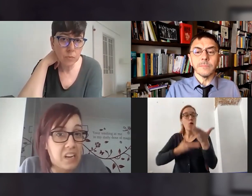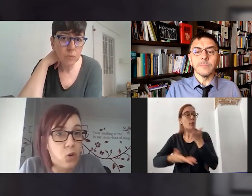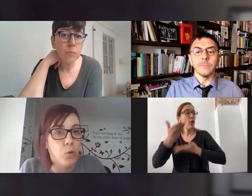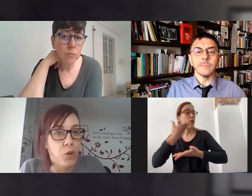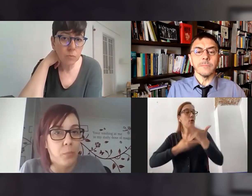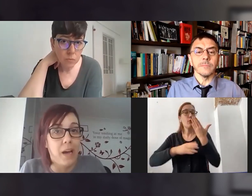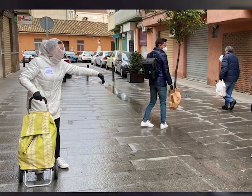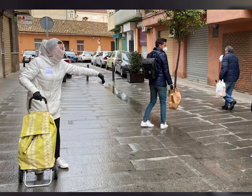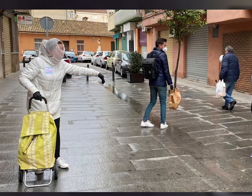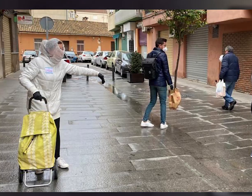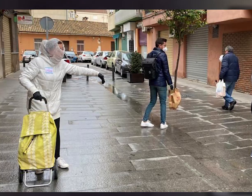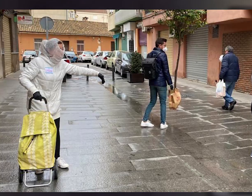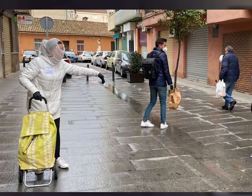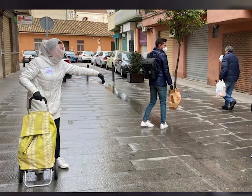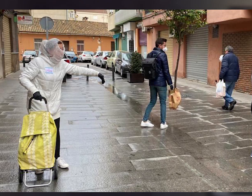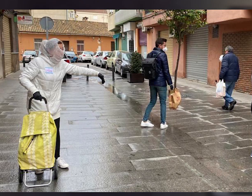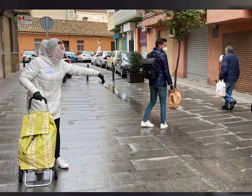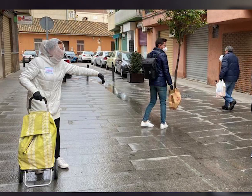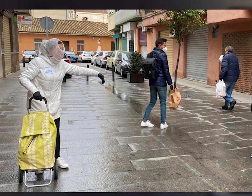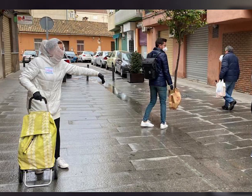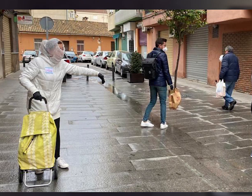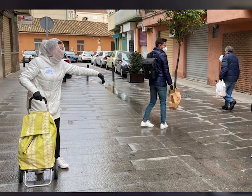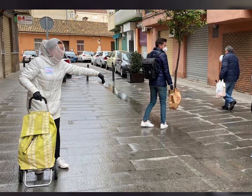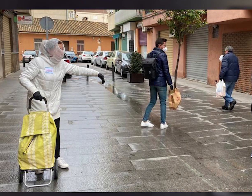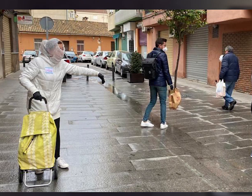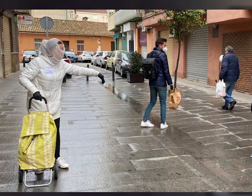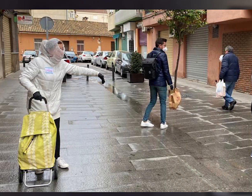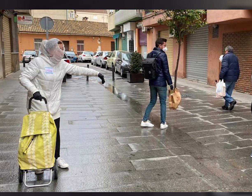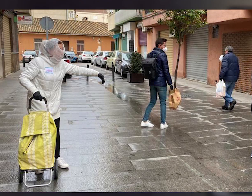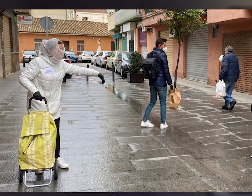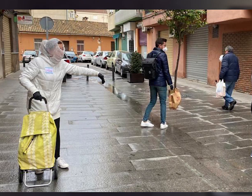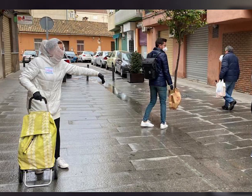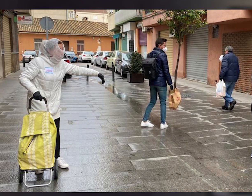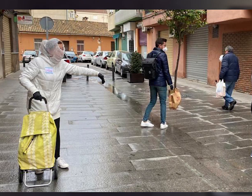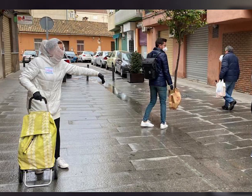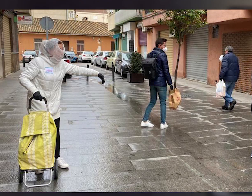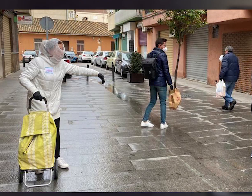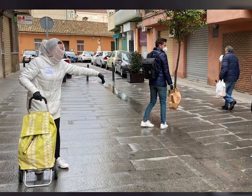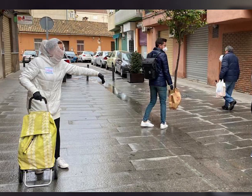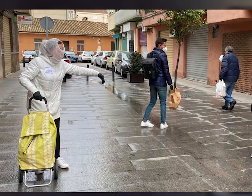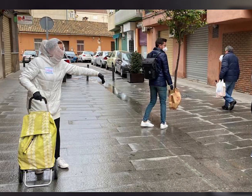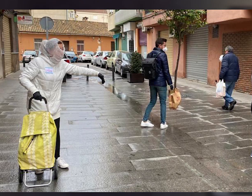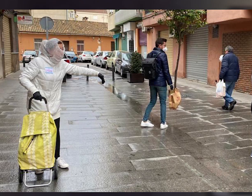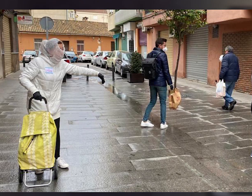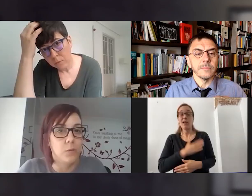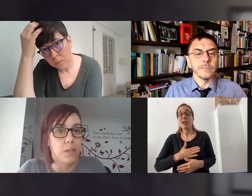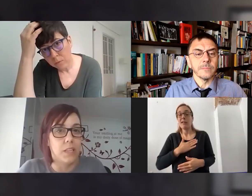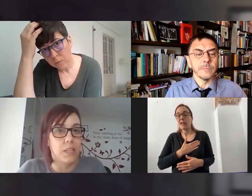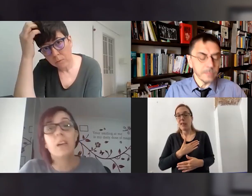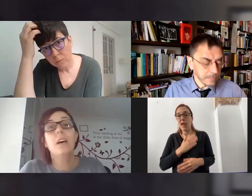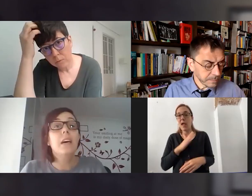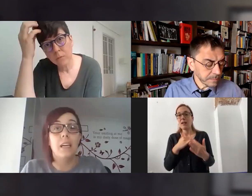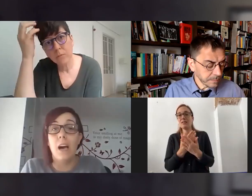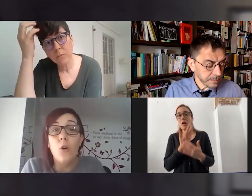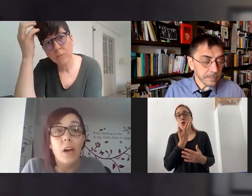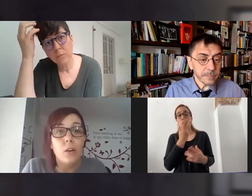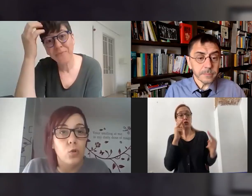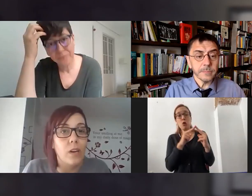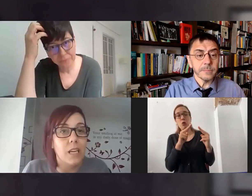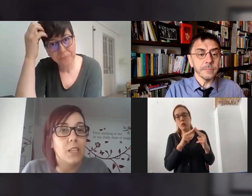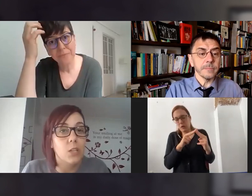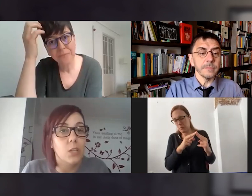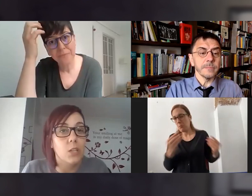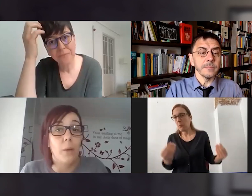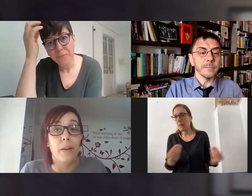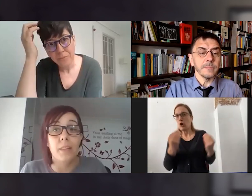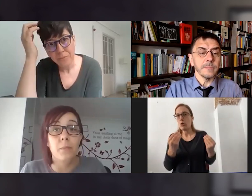necesario y era algo muy normal. Y lo hemos perdido durante todo este tiempo y la derecha encantada de que ni siquiera nos conociéramos entre vecinos y vecinas. Y ahora, con toda